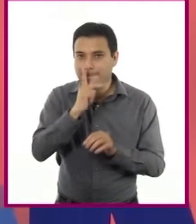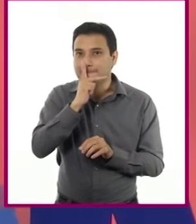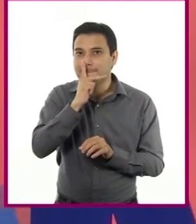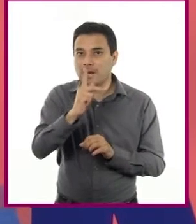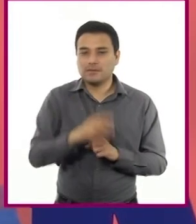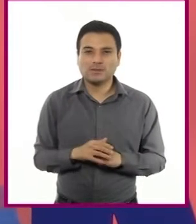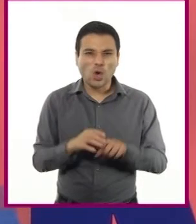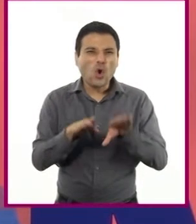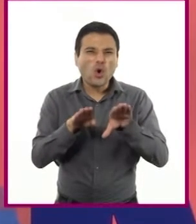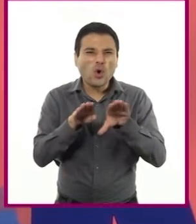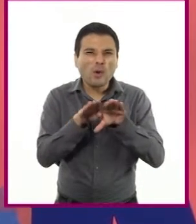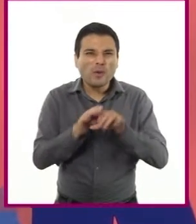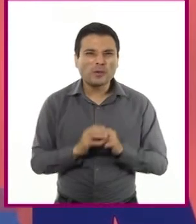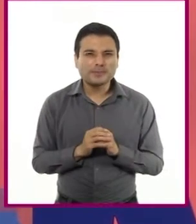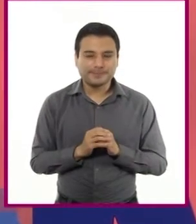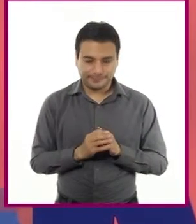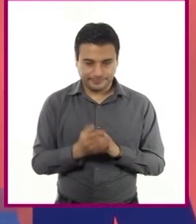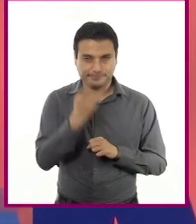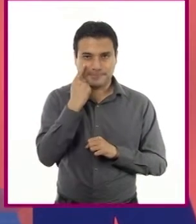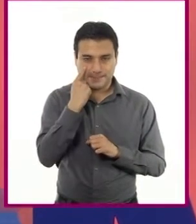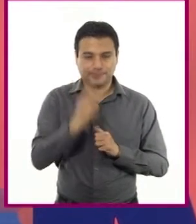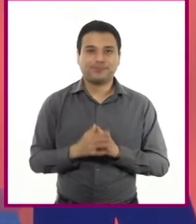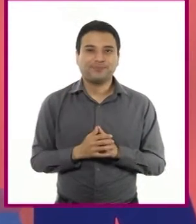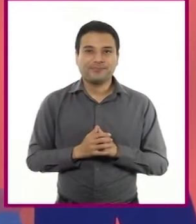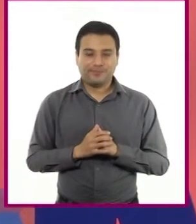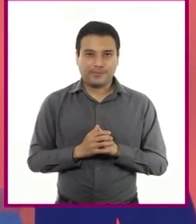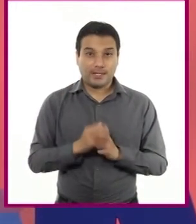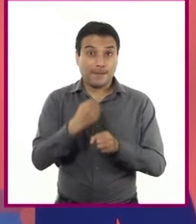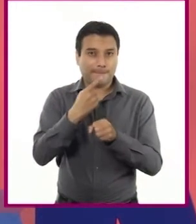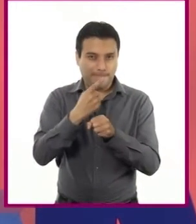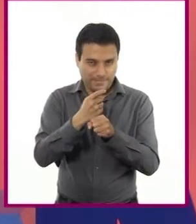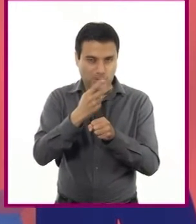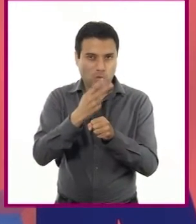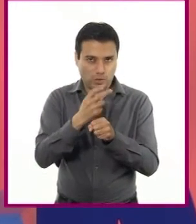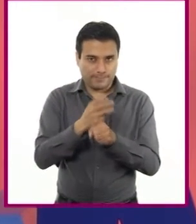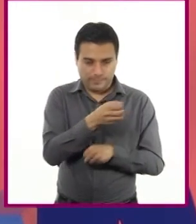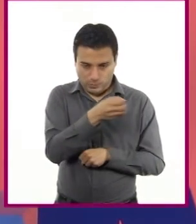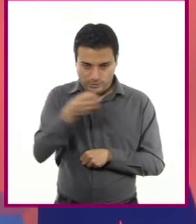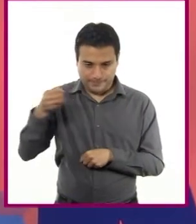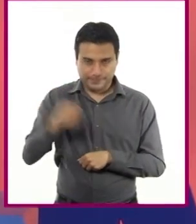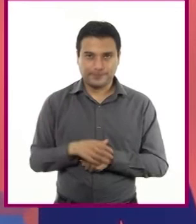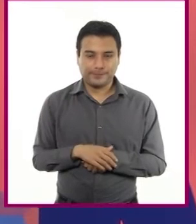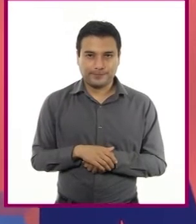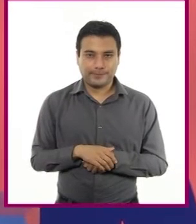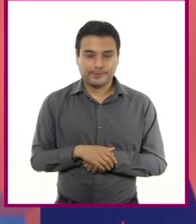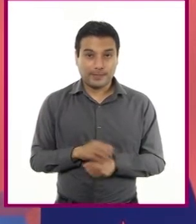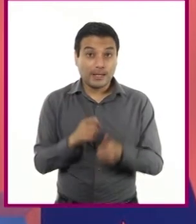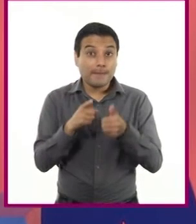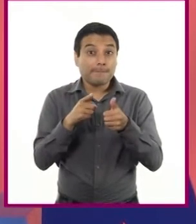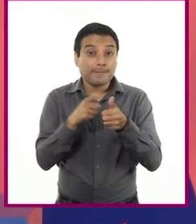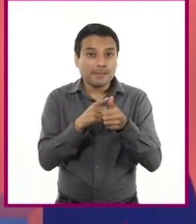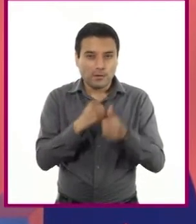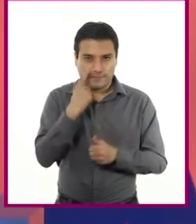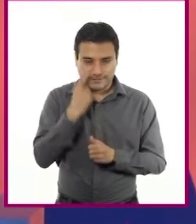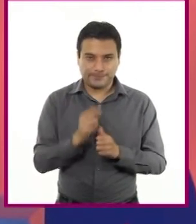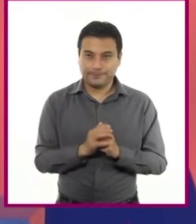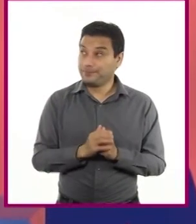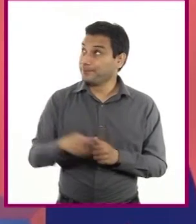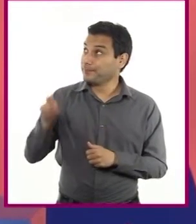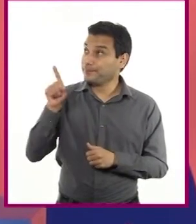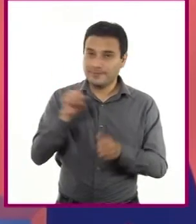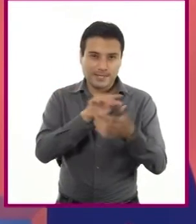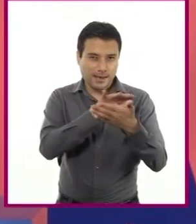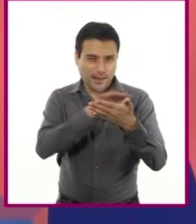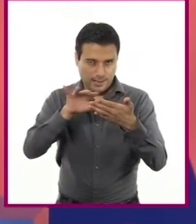¡Claro! Mira, iremos por pasos. Para empezar, quiero que leamos el texto que aparecerá en